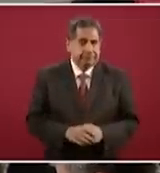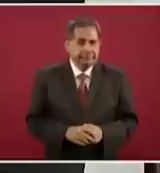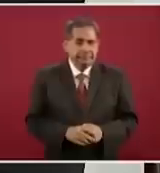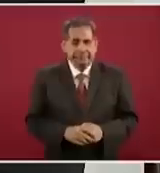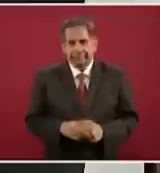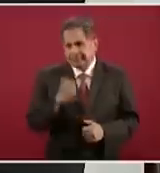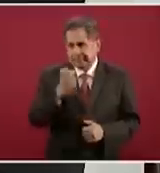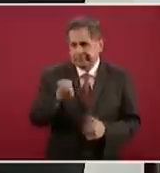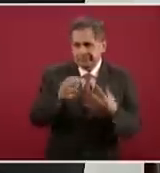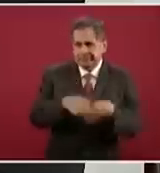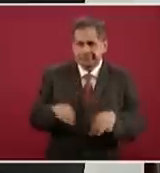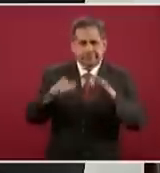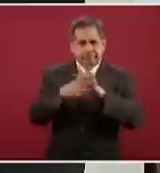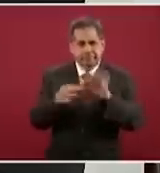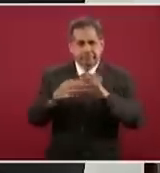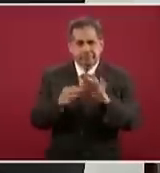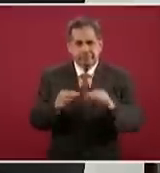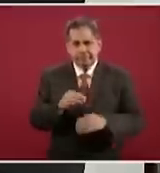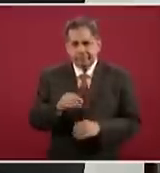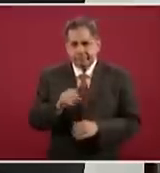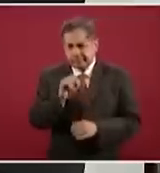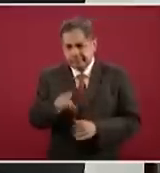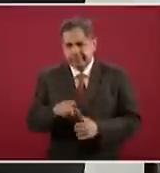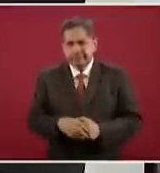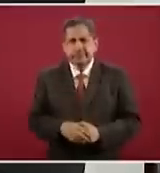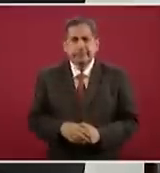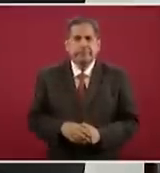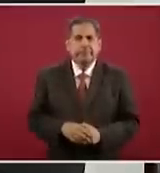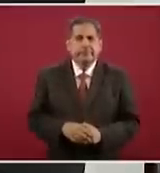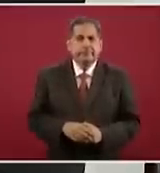Esto es muy importante,